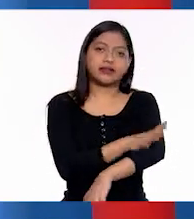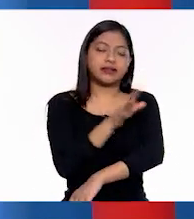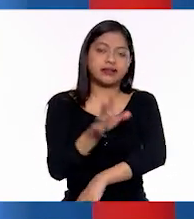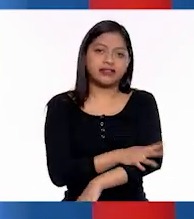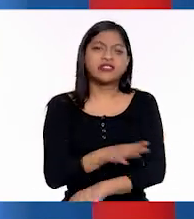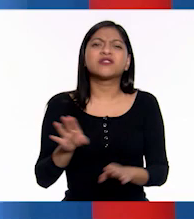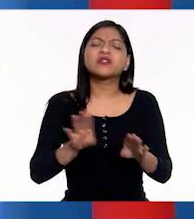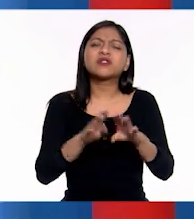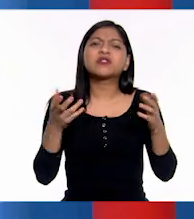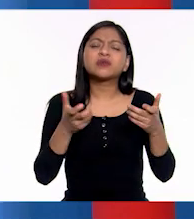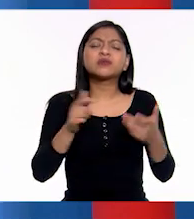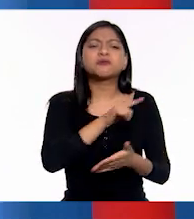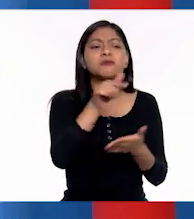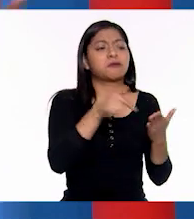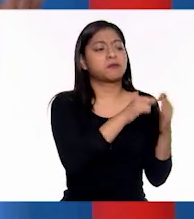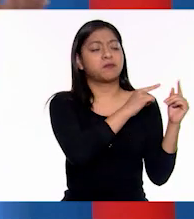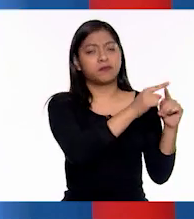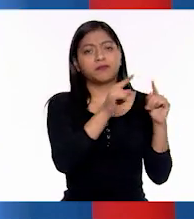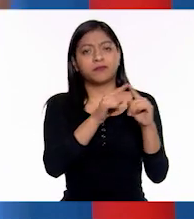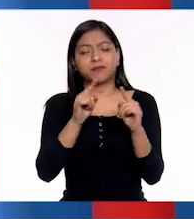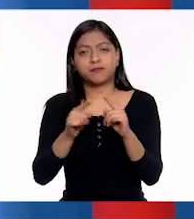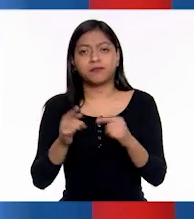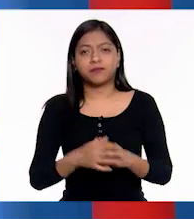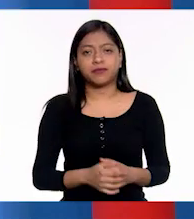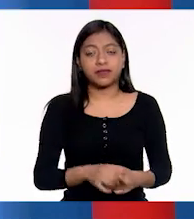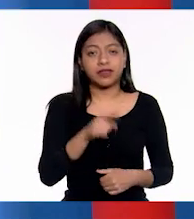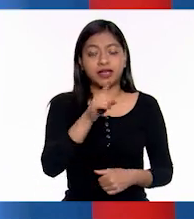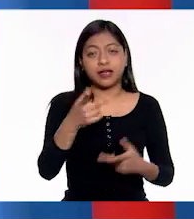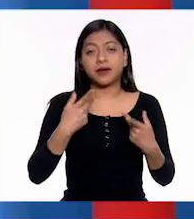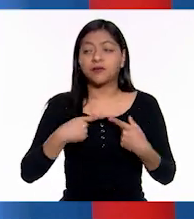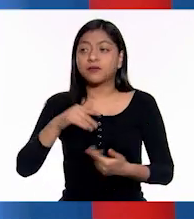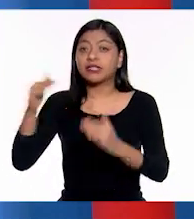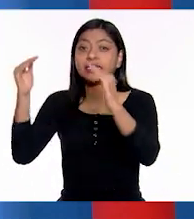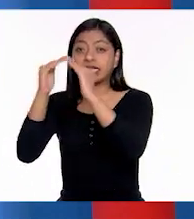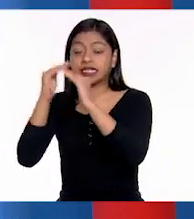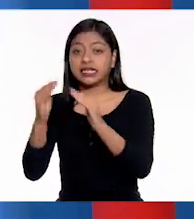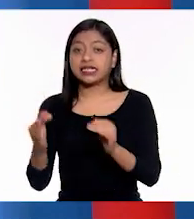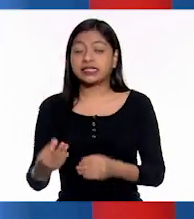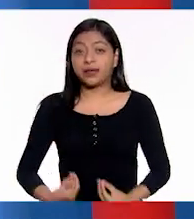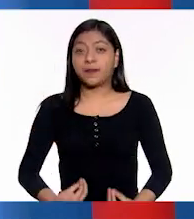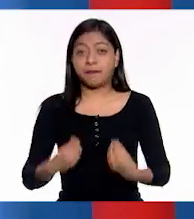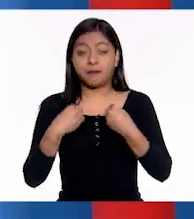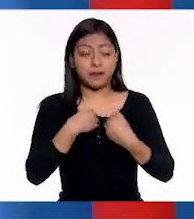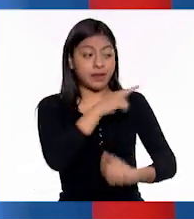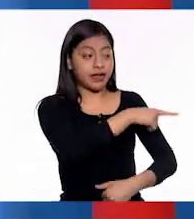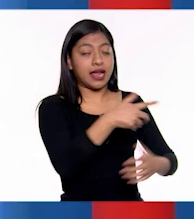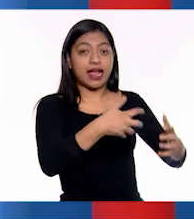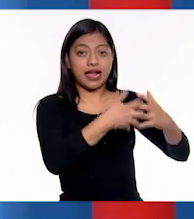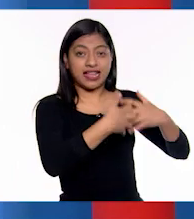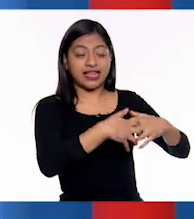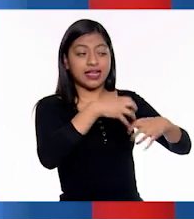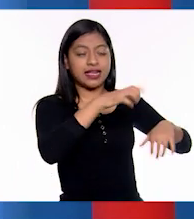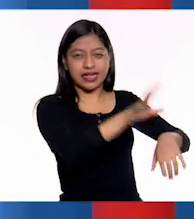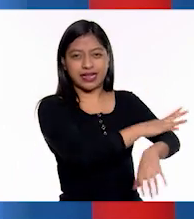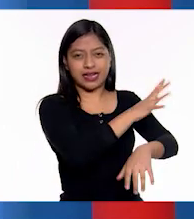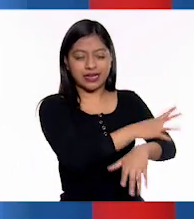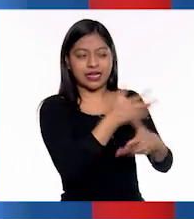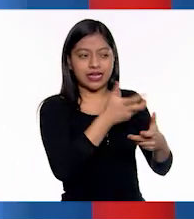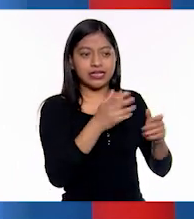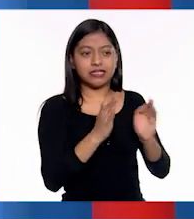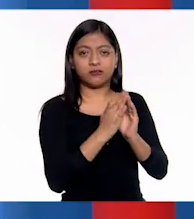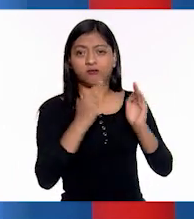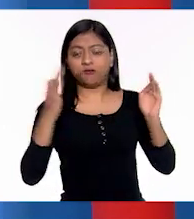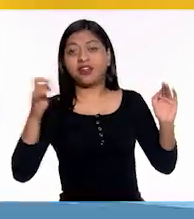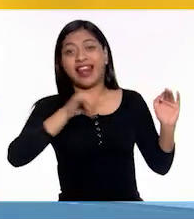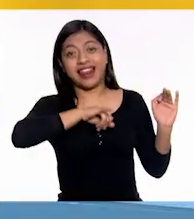se produzca en sitios distintos a los de su consumo y que sea necesario transportarla desde los centros de producción hasta sus